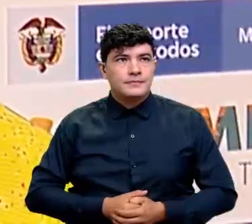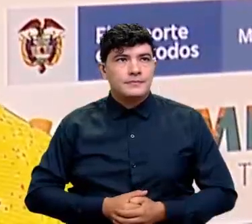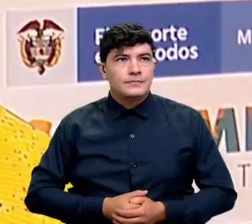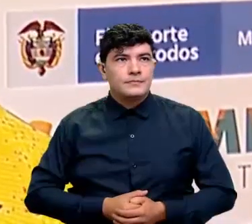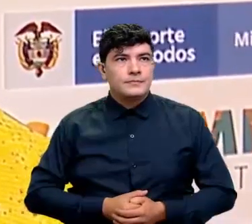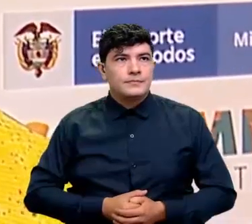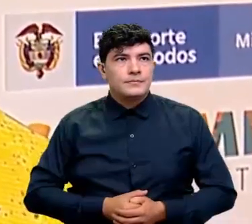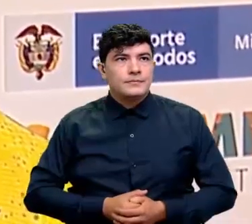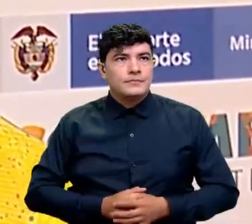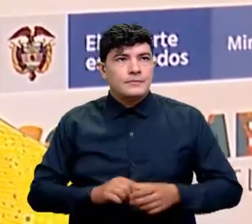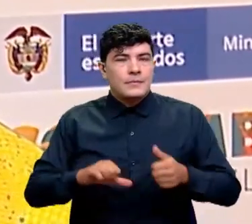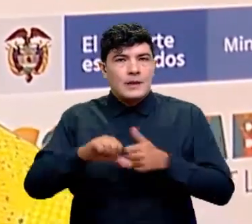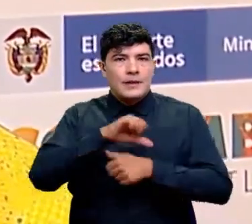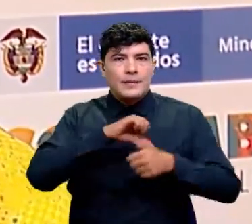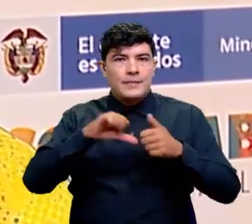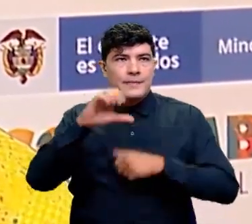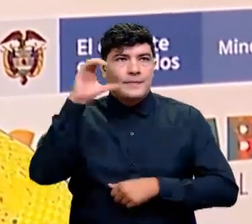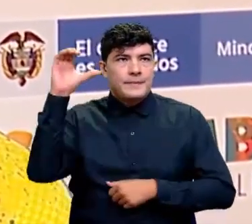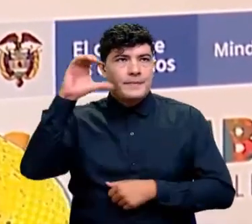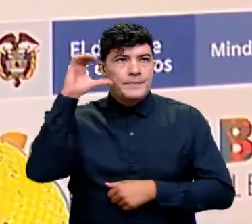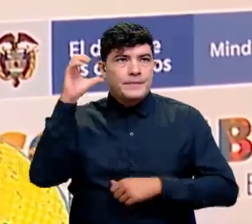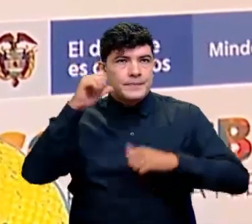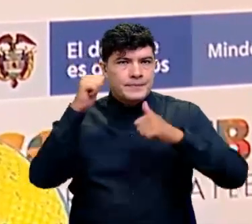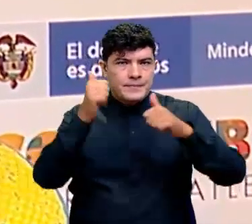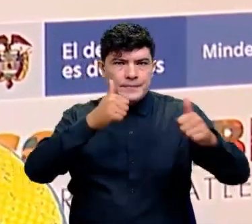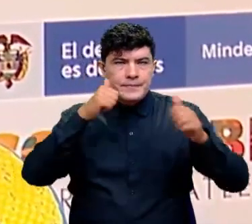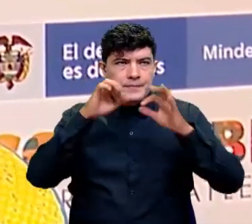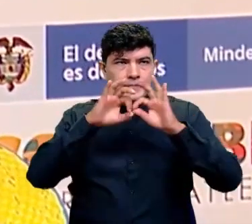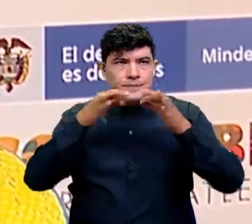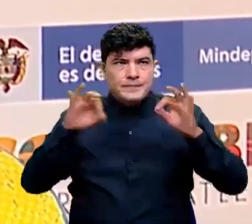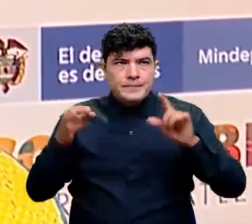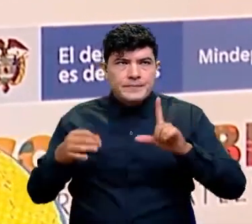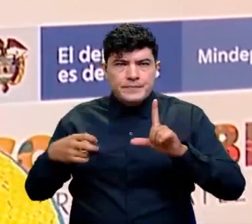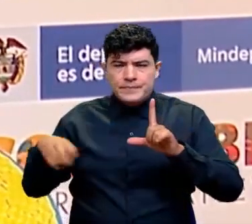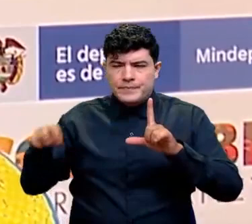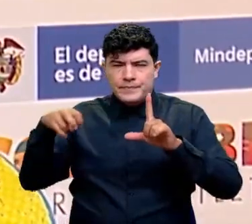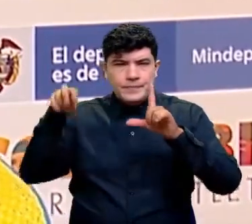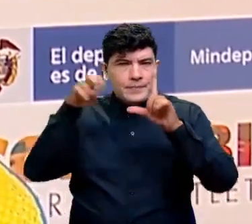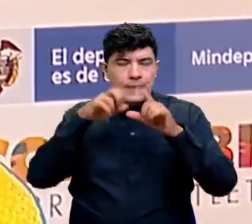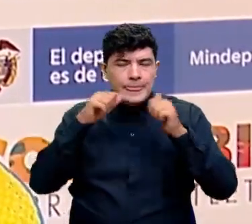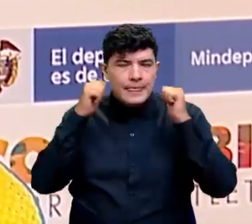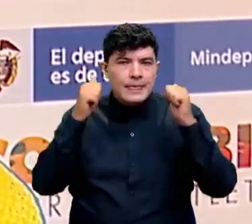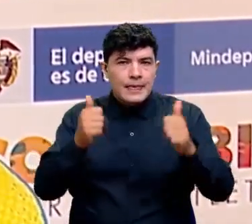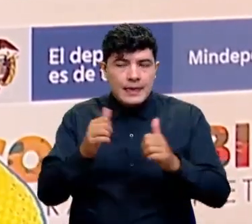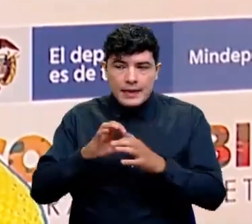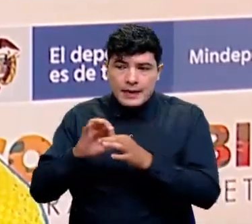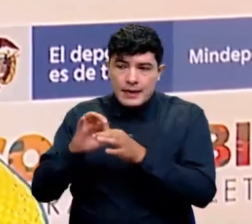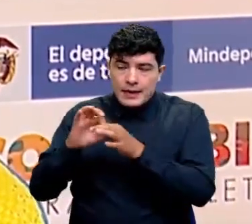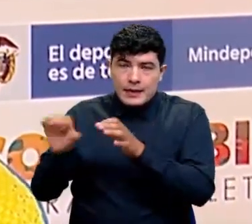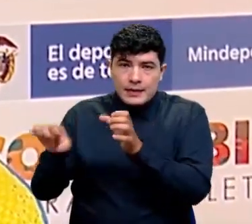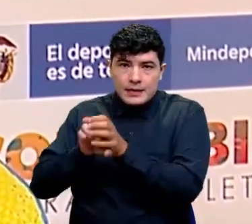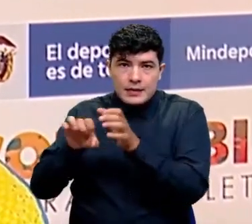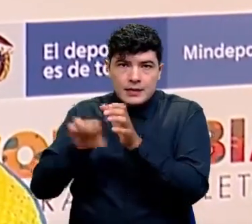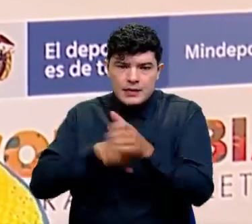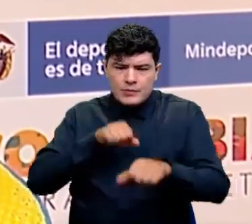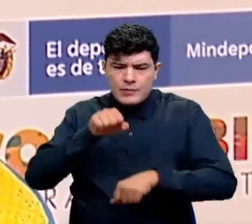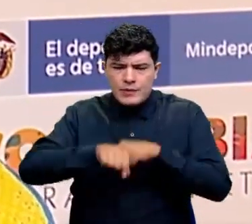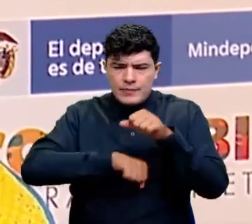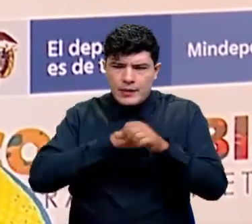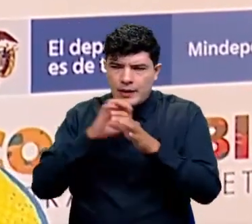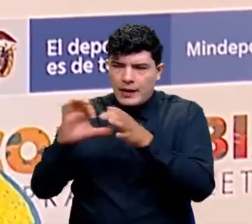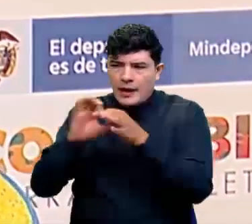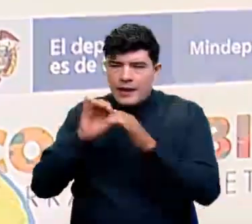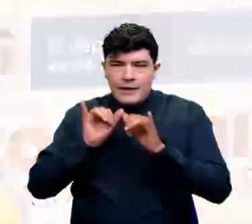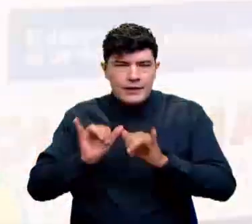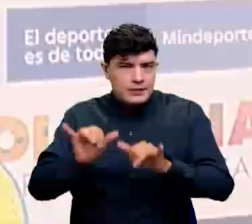Yo creo que esta Vuelta a Colombia deja un bonito mensaje y es la unión de equipo, de cómo corremos